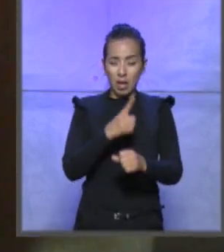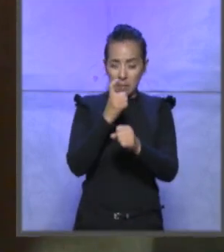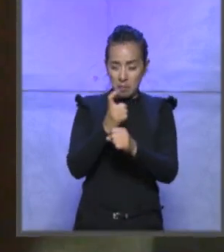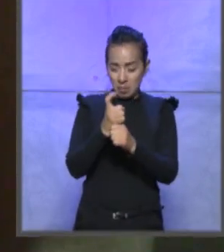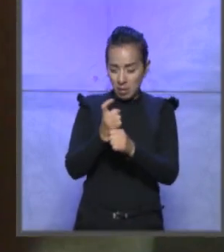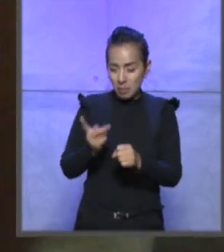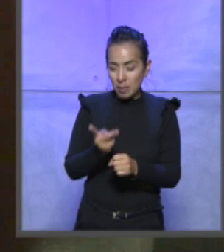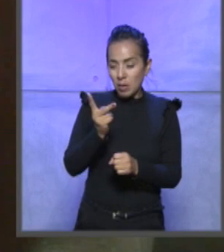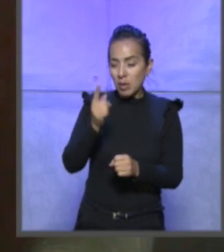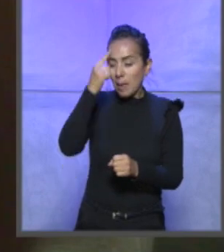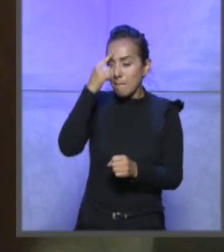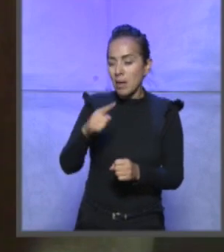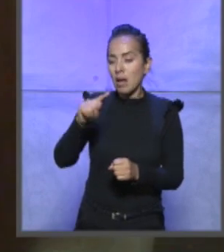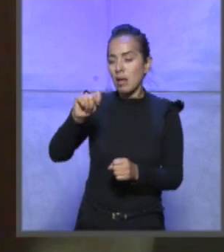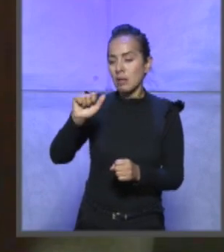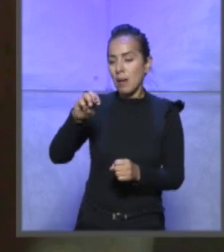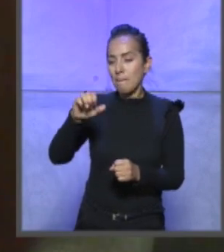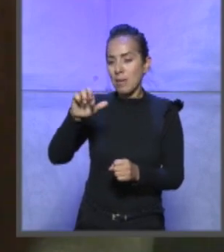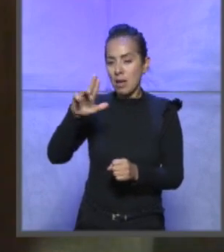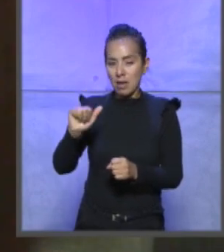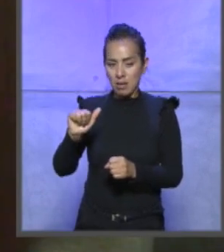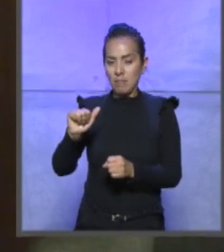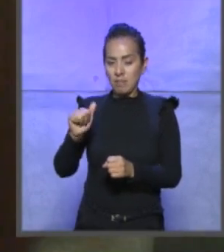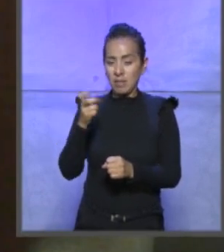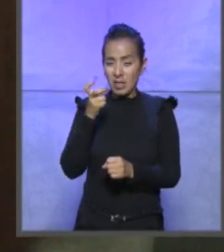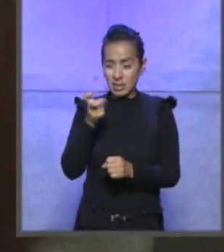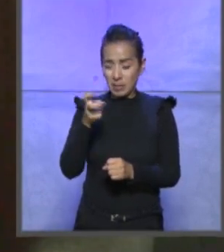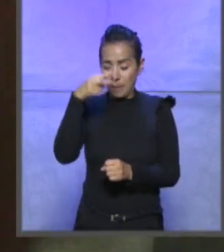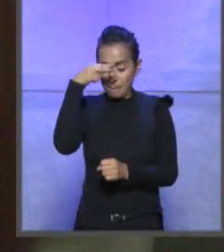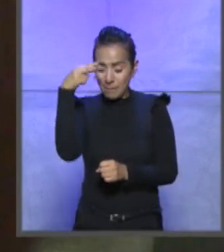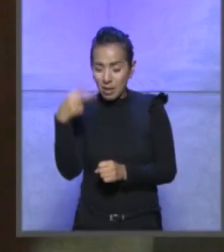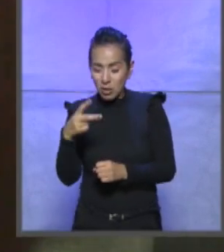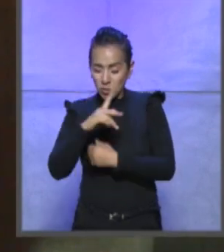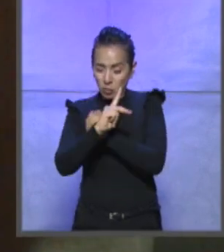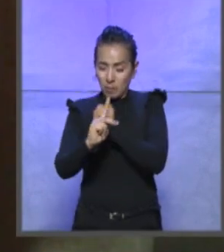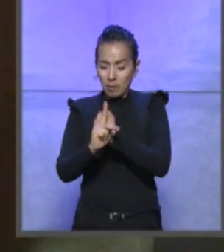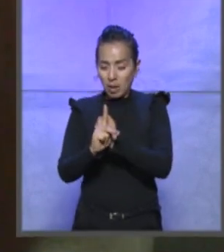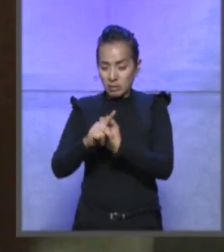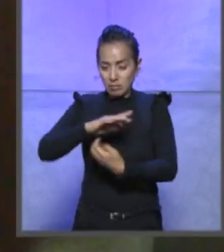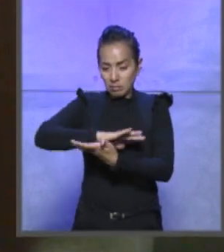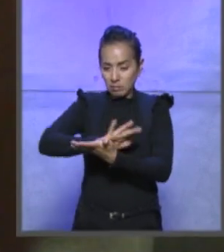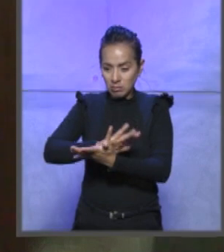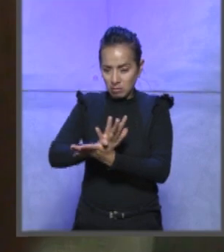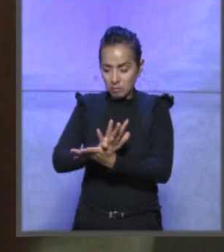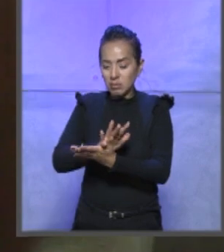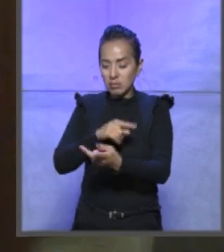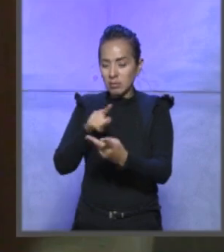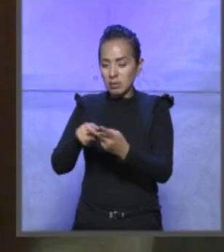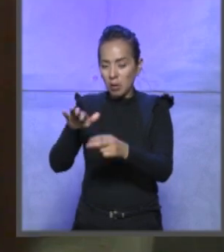La primera pregunta sería para Tamara y es, ¿México es un país que discrimina? ¿Por qué y a